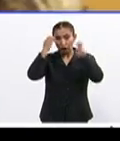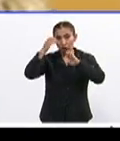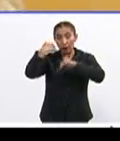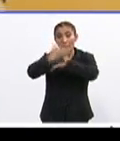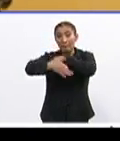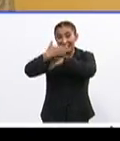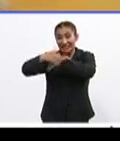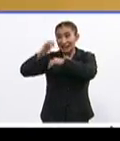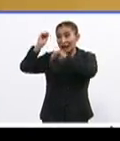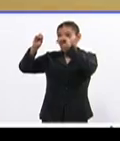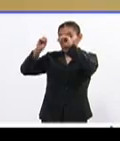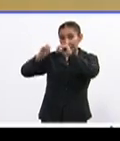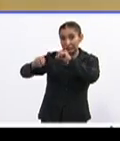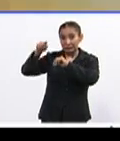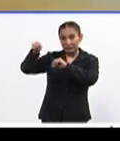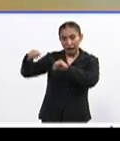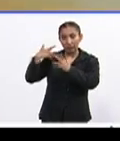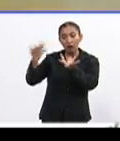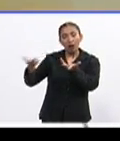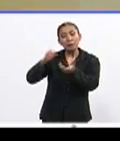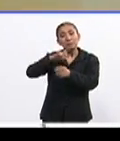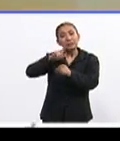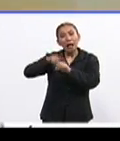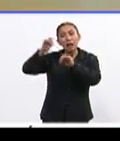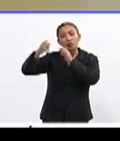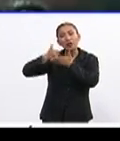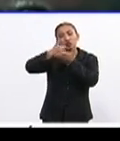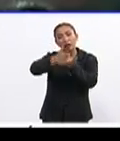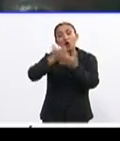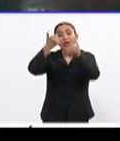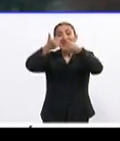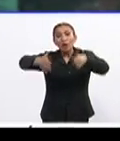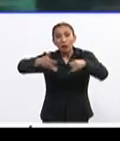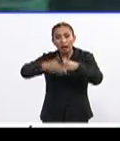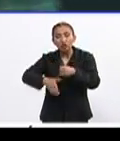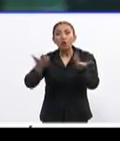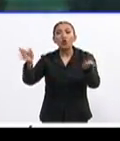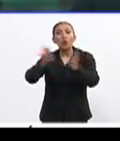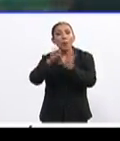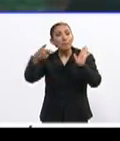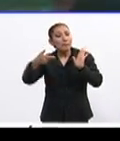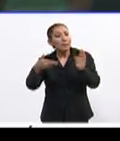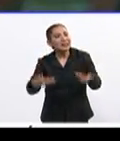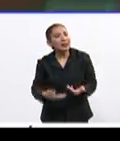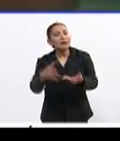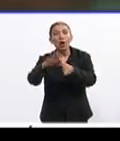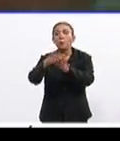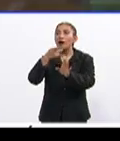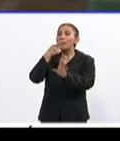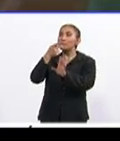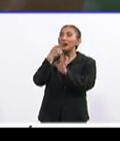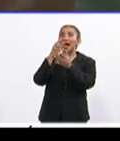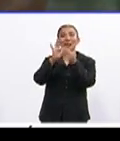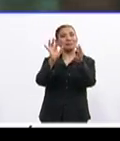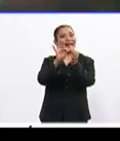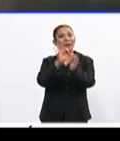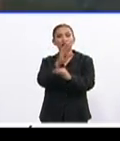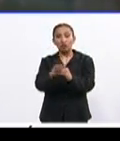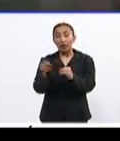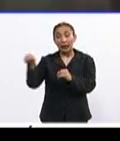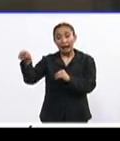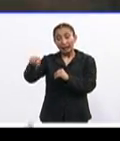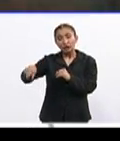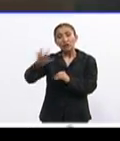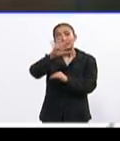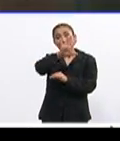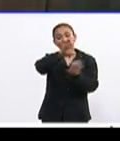exposiciones temporales, que son eventos especiales, nos ayudan con la inauguración, con cómo presentarlo, cómo decir todo esto. Entonces